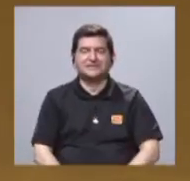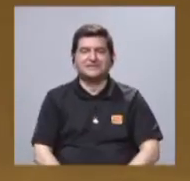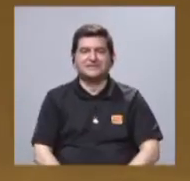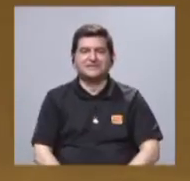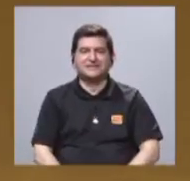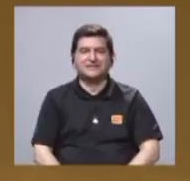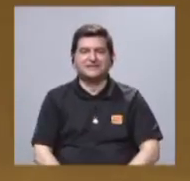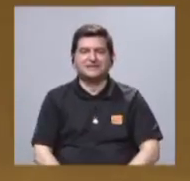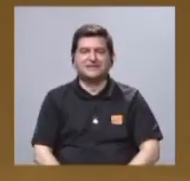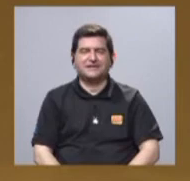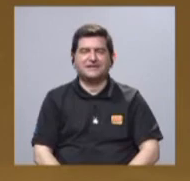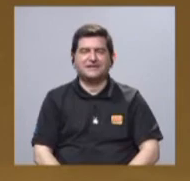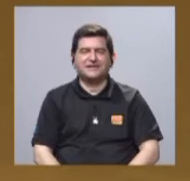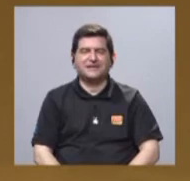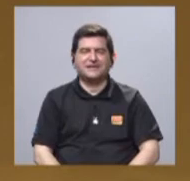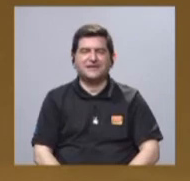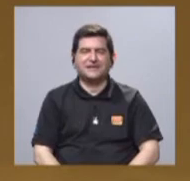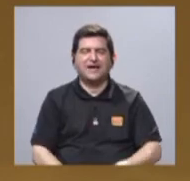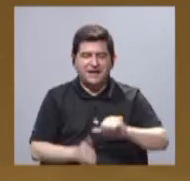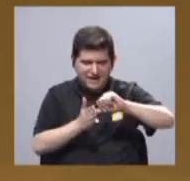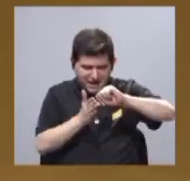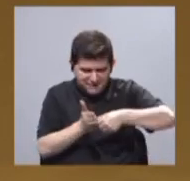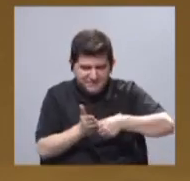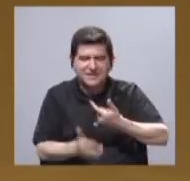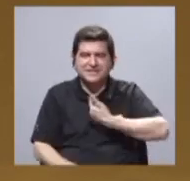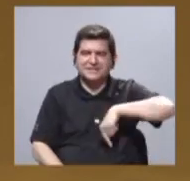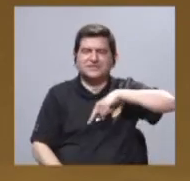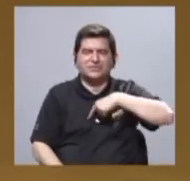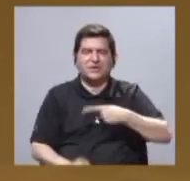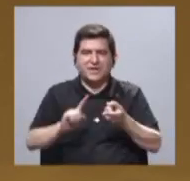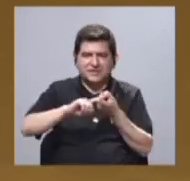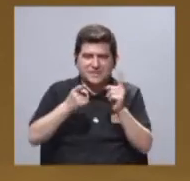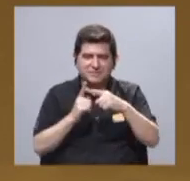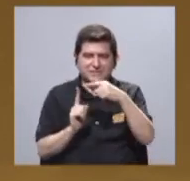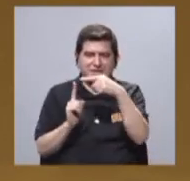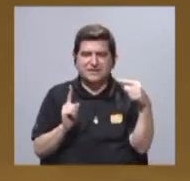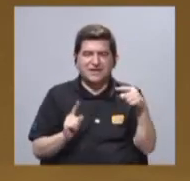su participación y refrendamos nuestra